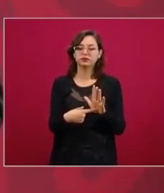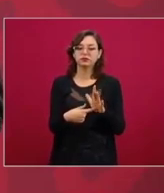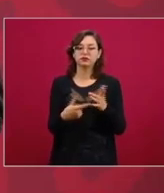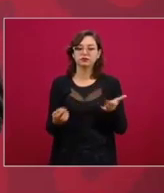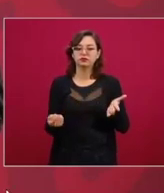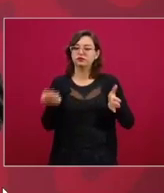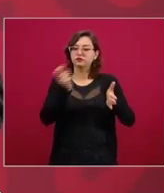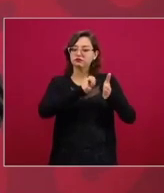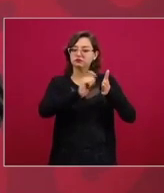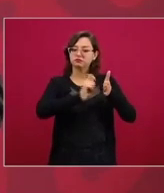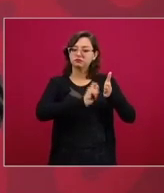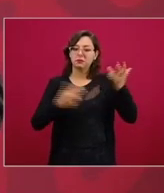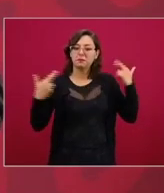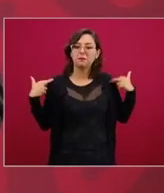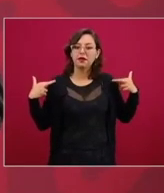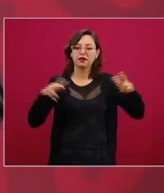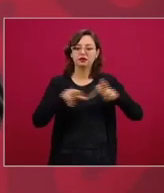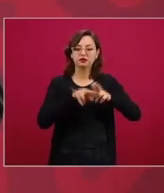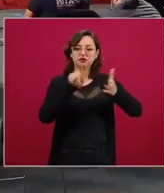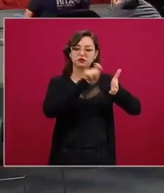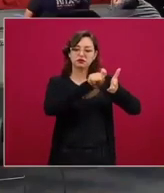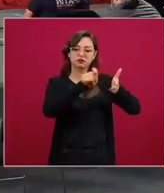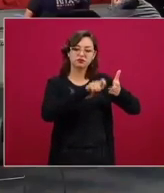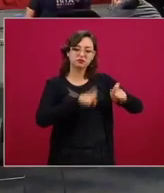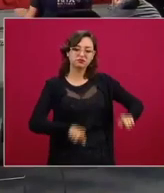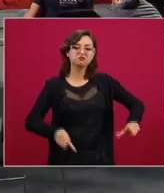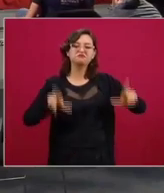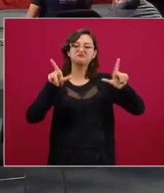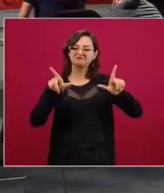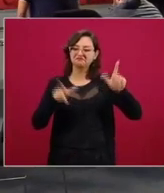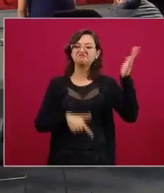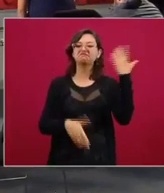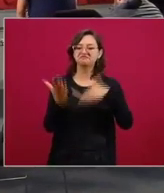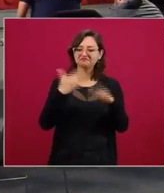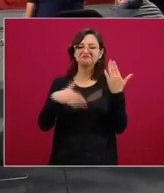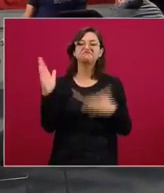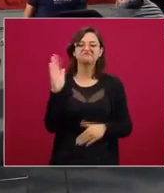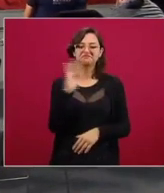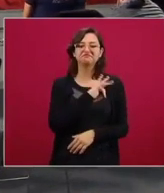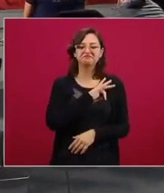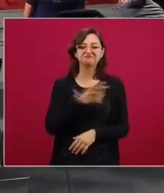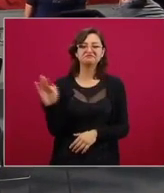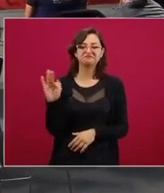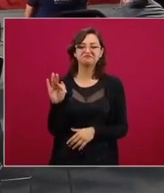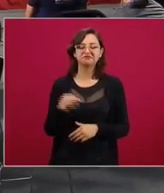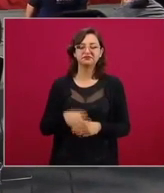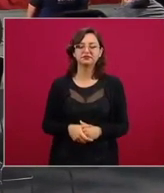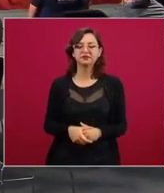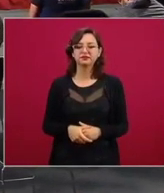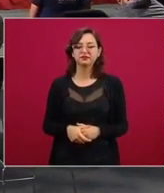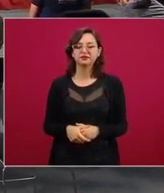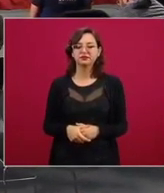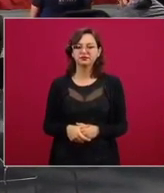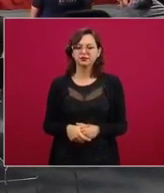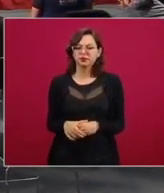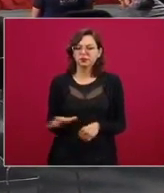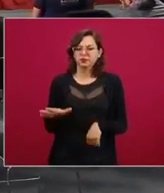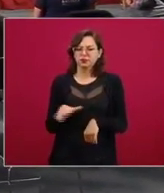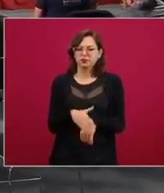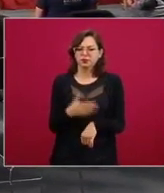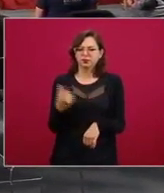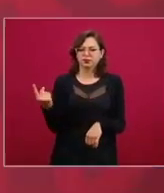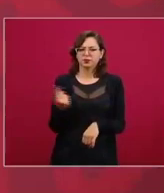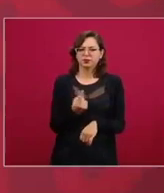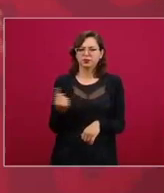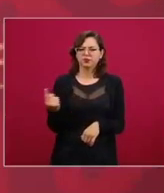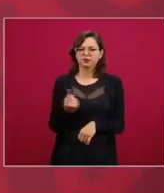escuchando? Las cartulinas de las maestras. A ver, a ver. Saldremos perdón. Adelante. Es esta. Ahí está. Ya nos escucha, ¿verdad? Ya la